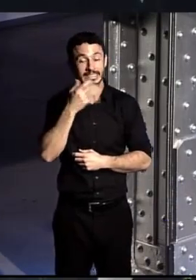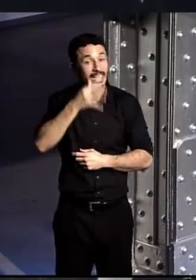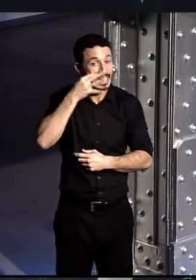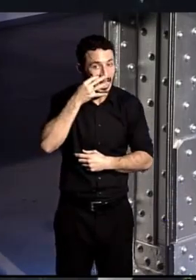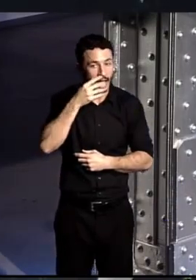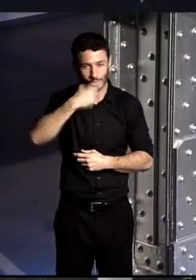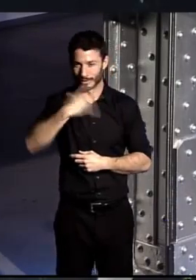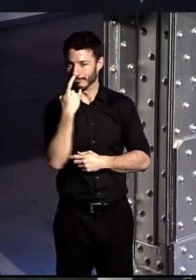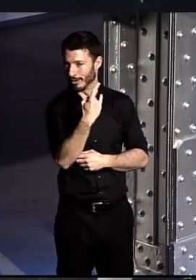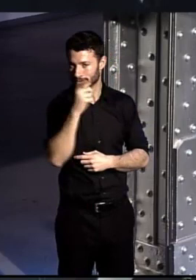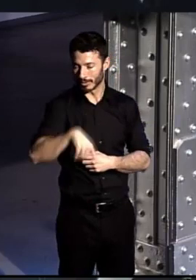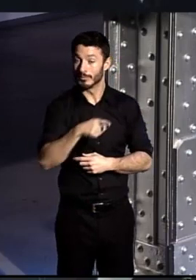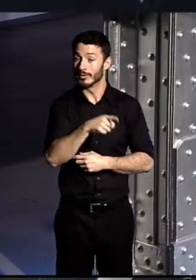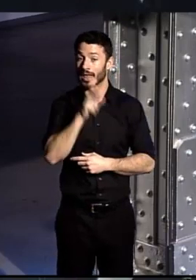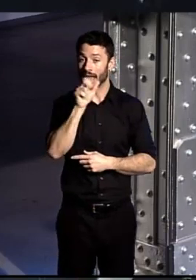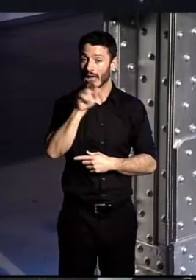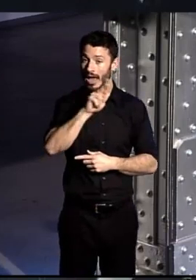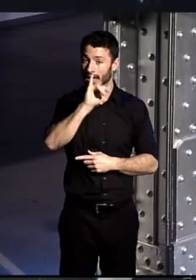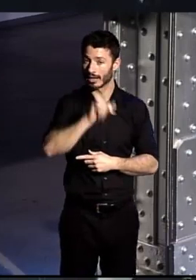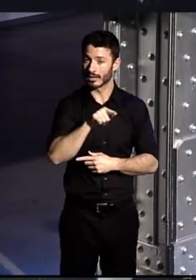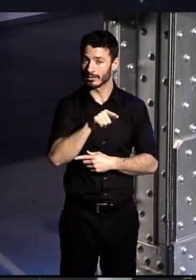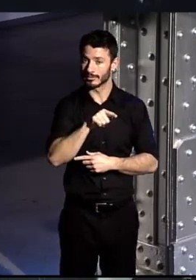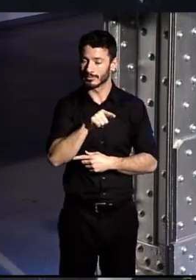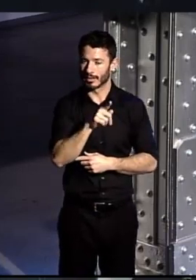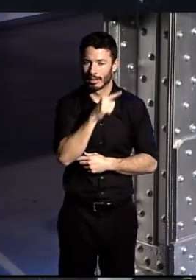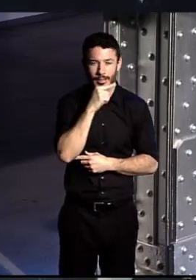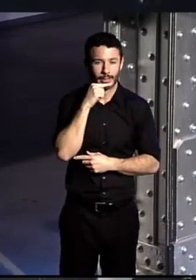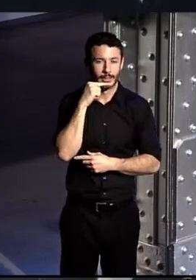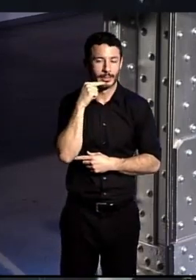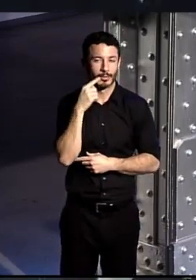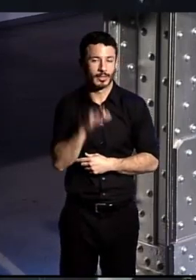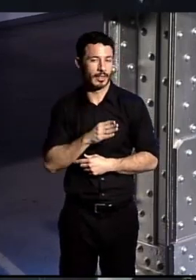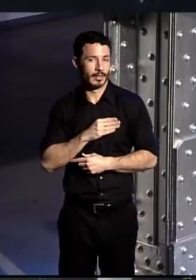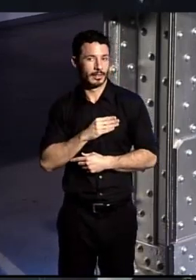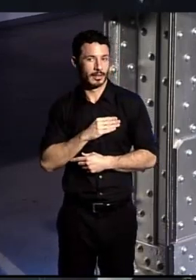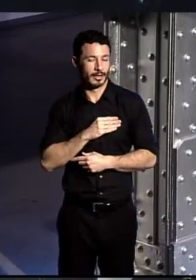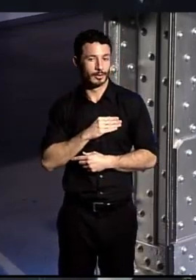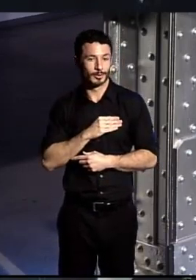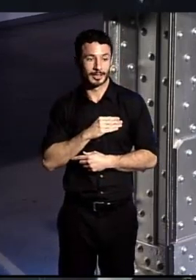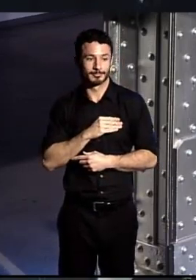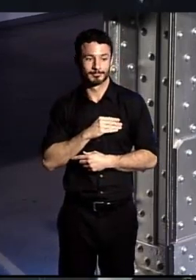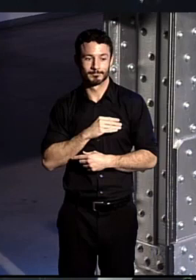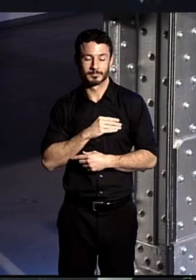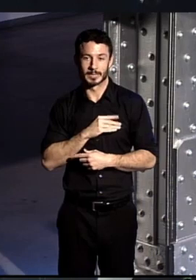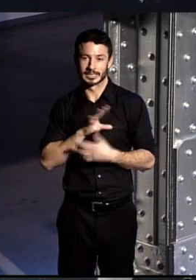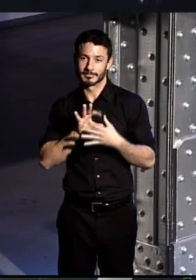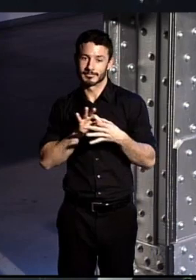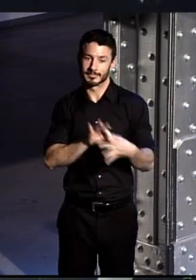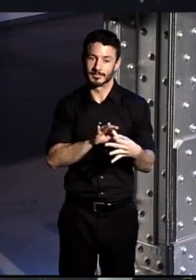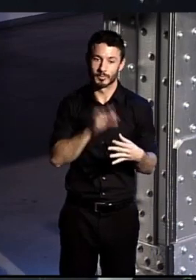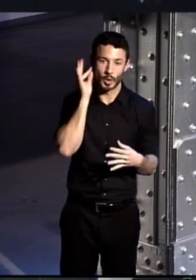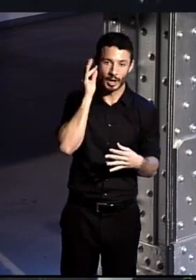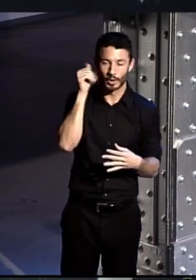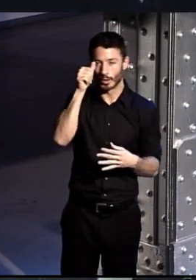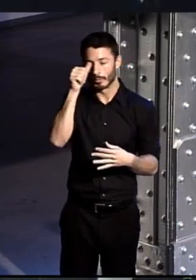chicas si tuviéramos oportunidad. Harry tiene una dulzura, una ternura que siempre se asocian más con una mujer que con